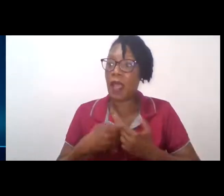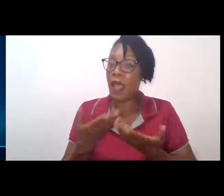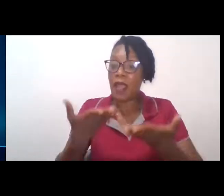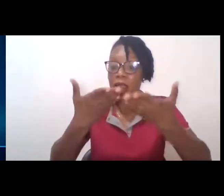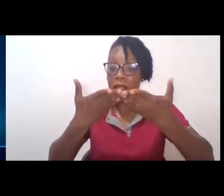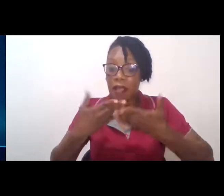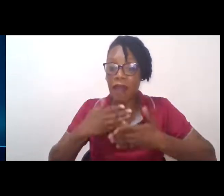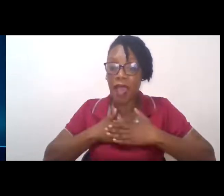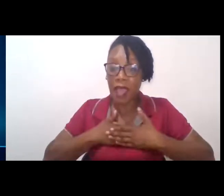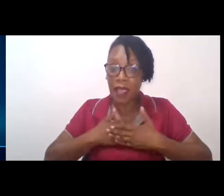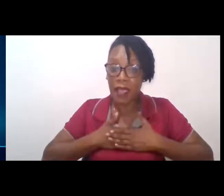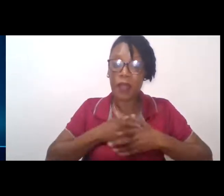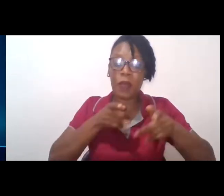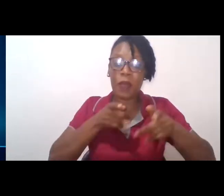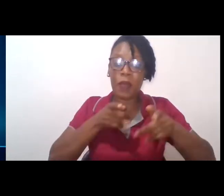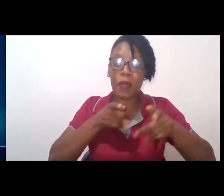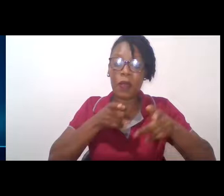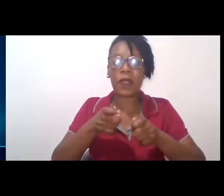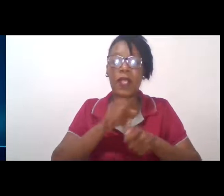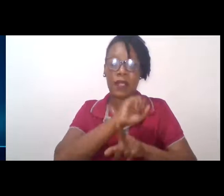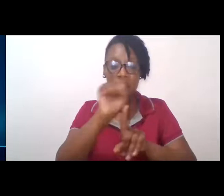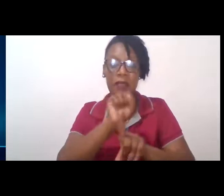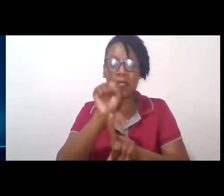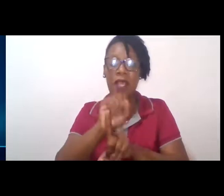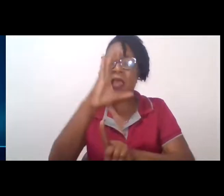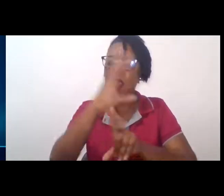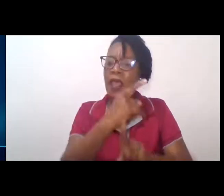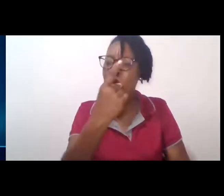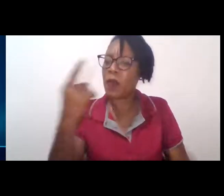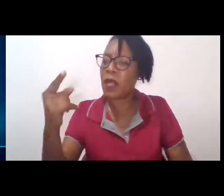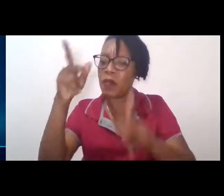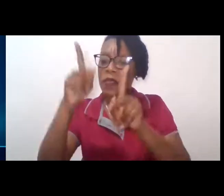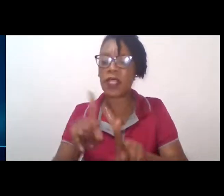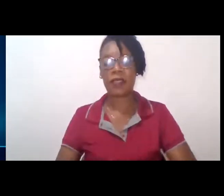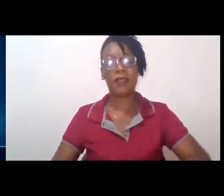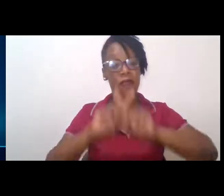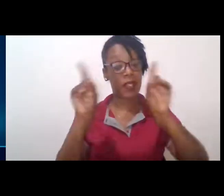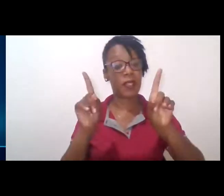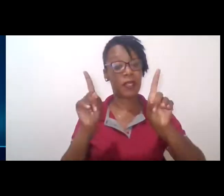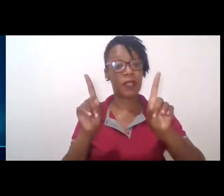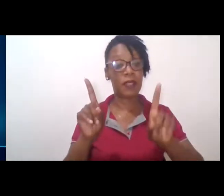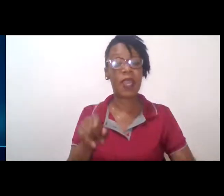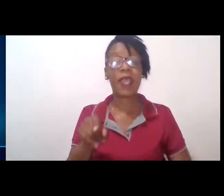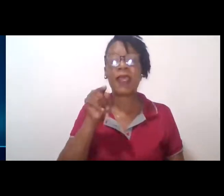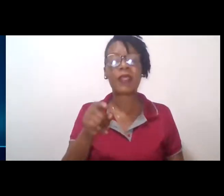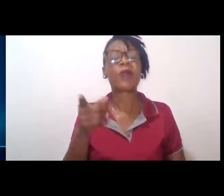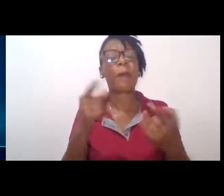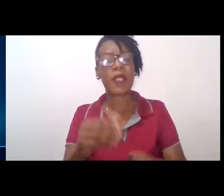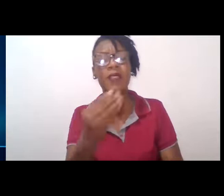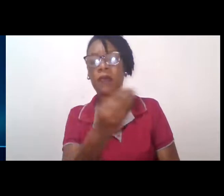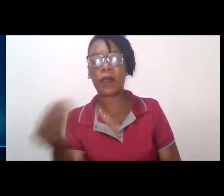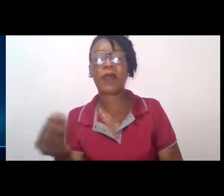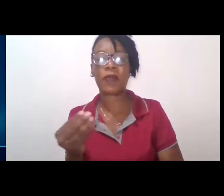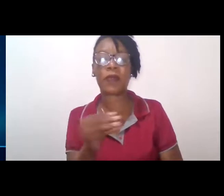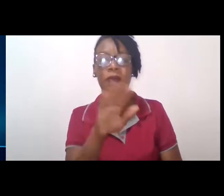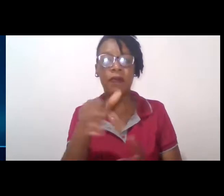él controlar sus crisis. Y como les dije, cada persona es diferente y eso pasa mucho en los centros educativos. ¿Y cuál es